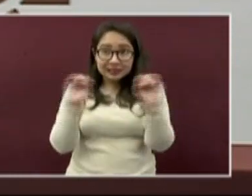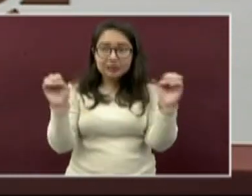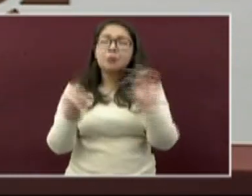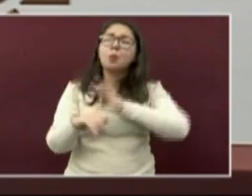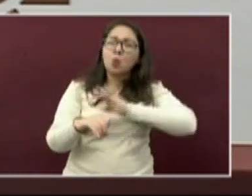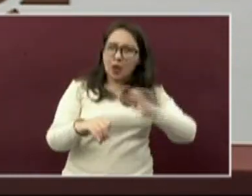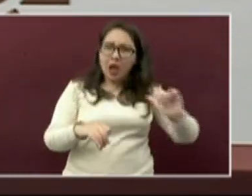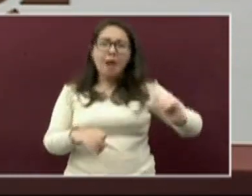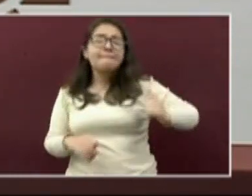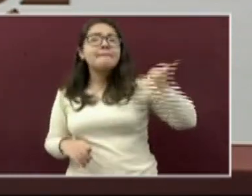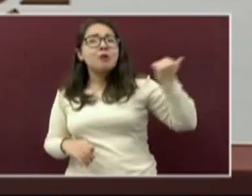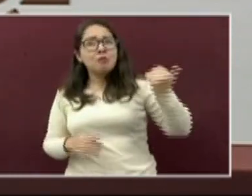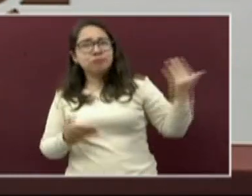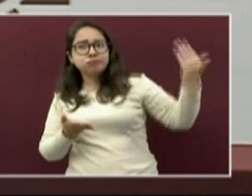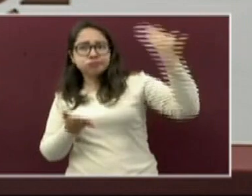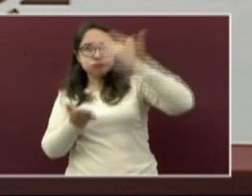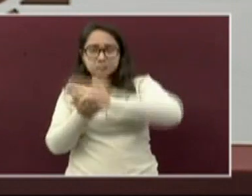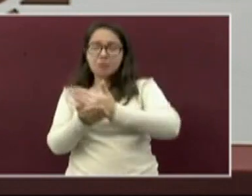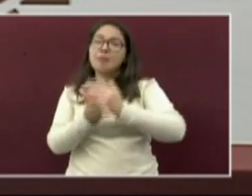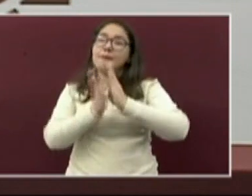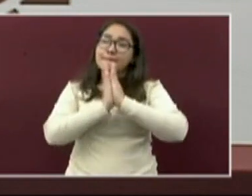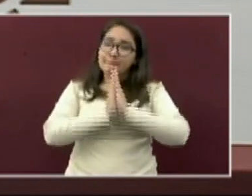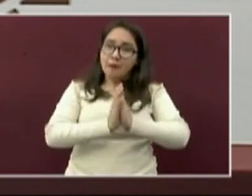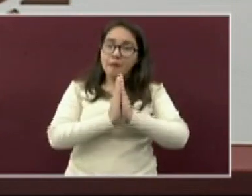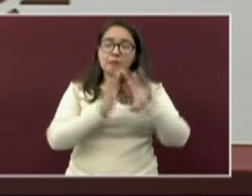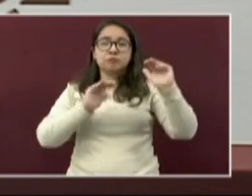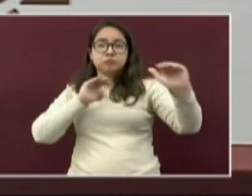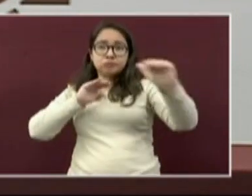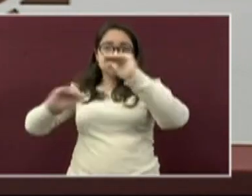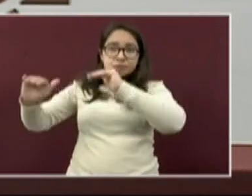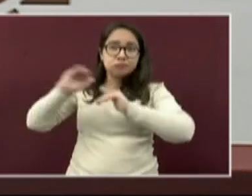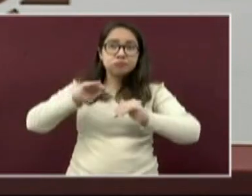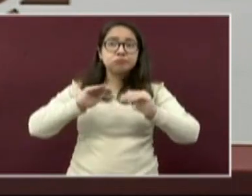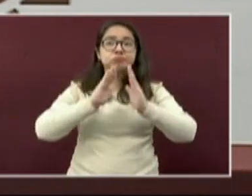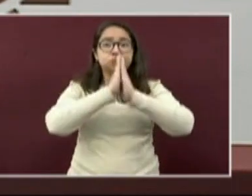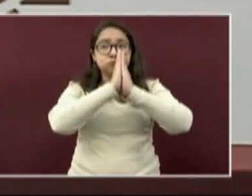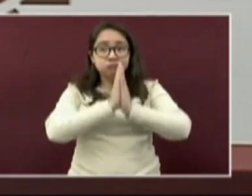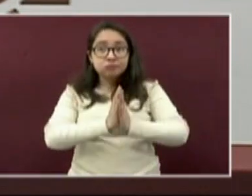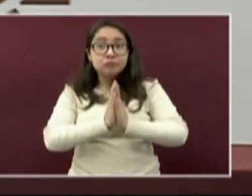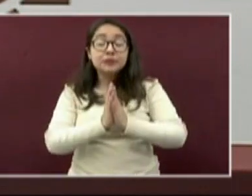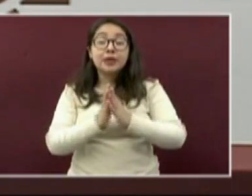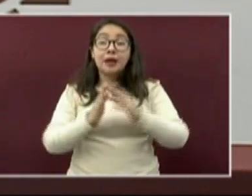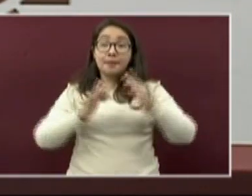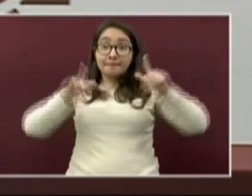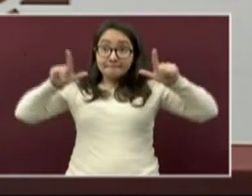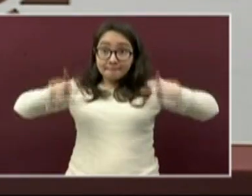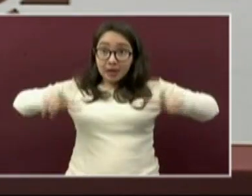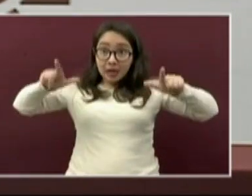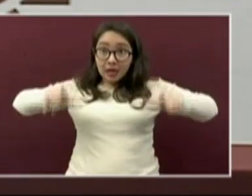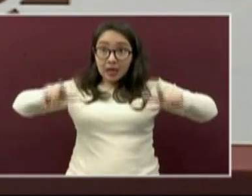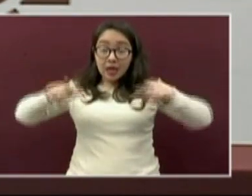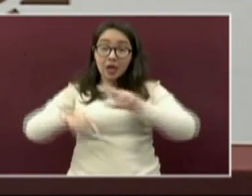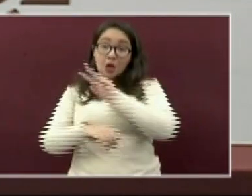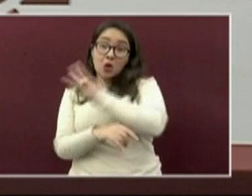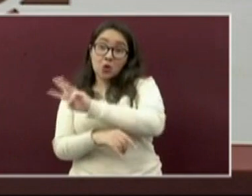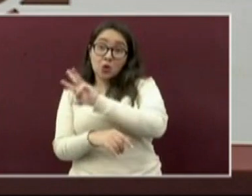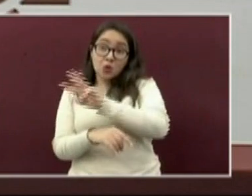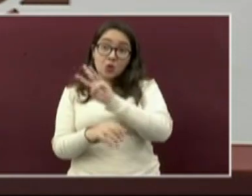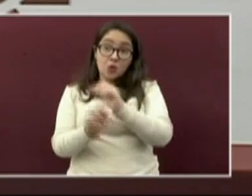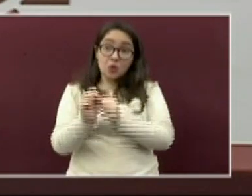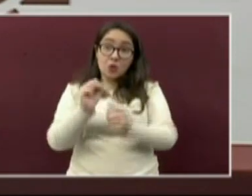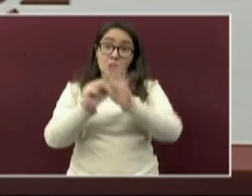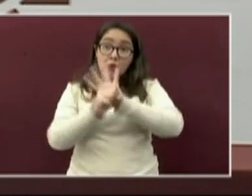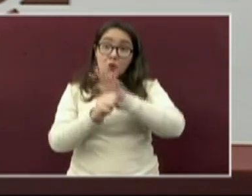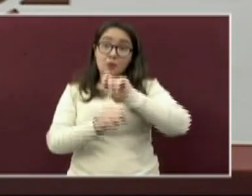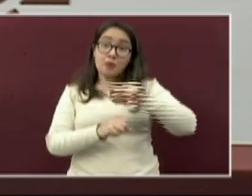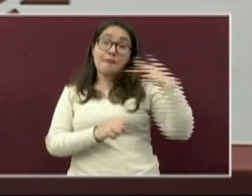por ello los invitamos a visitar la página de coronavirus o